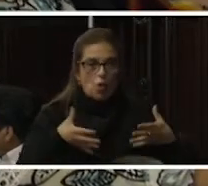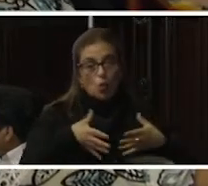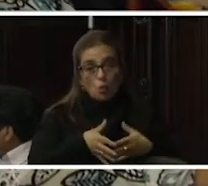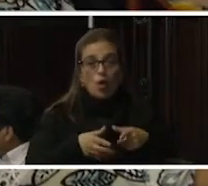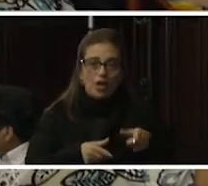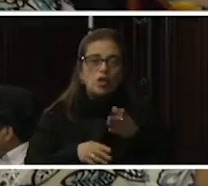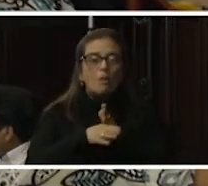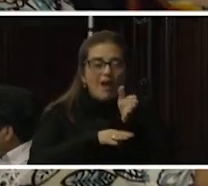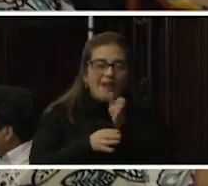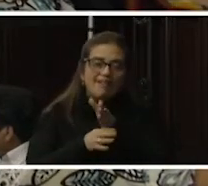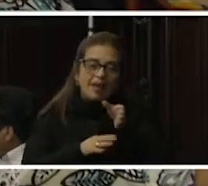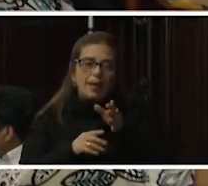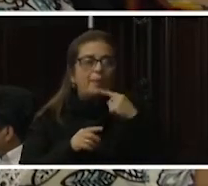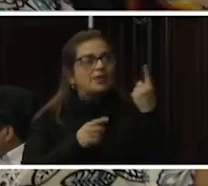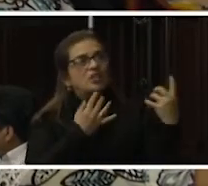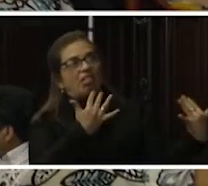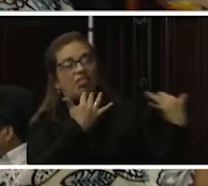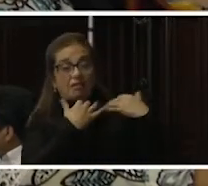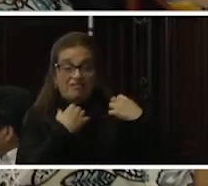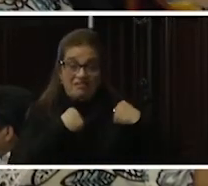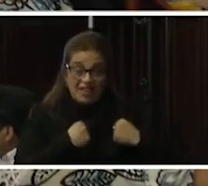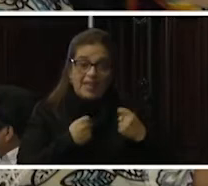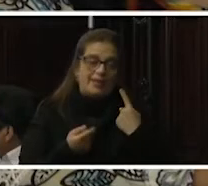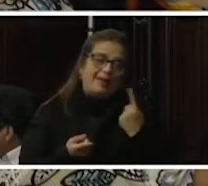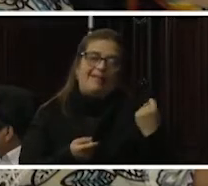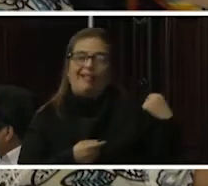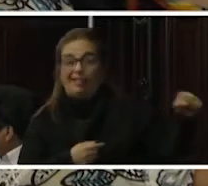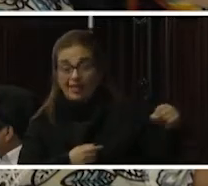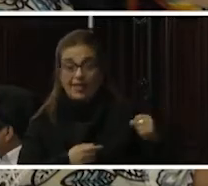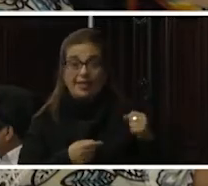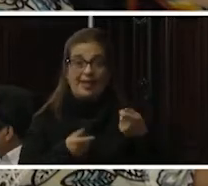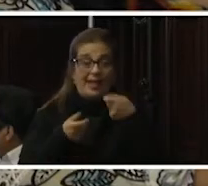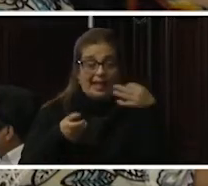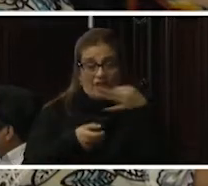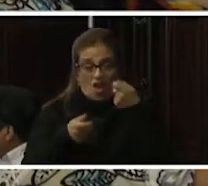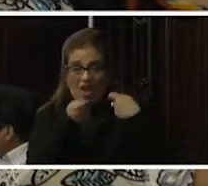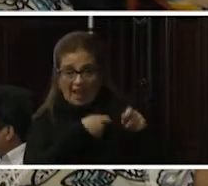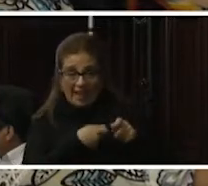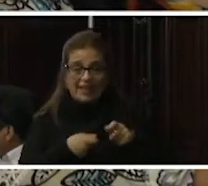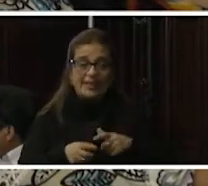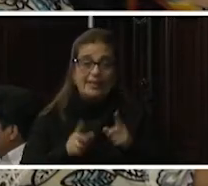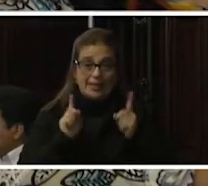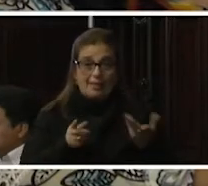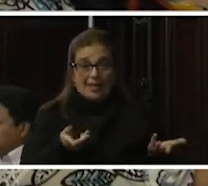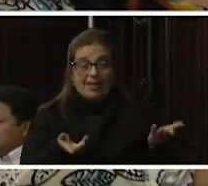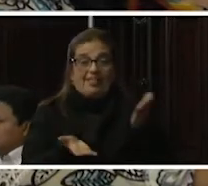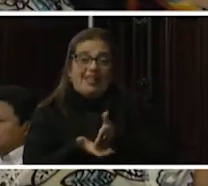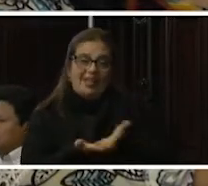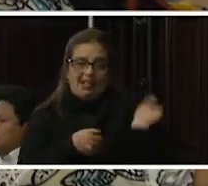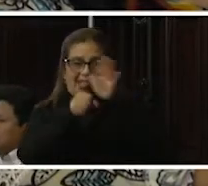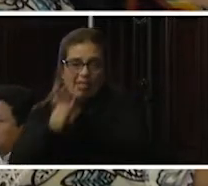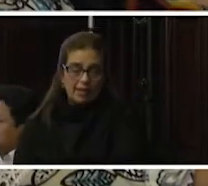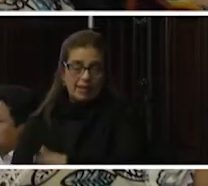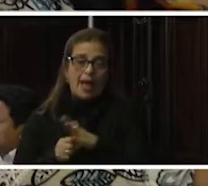facilitando la invasión de terceros como madereros ilegales, narcotraficantes y superposiciones de derechos de explotación